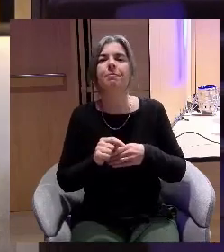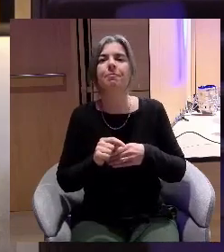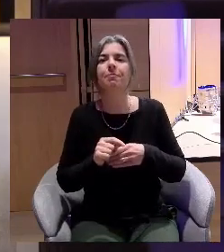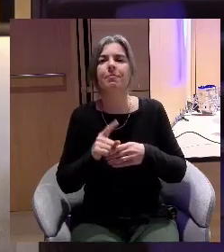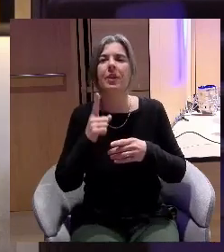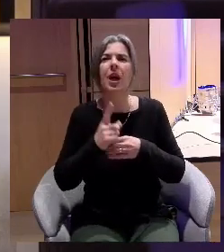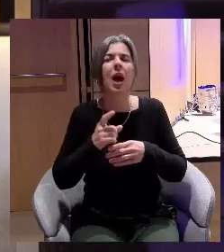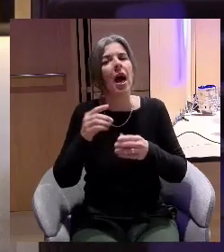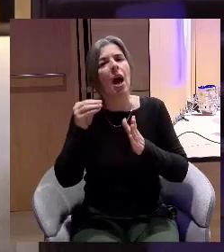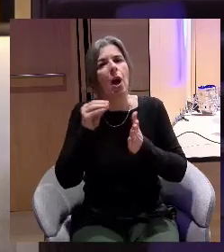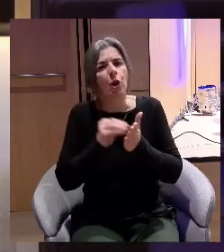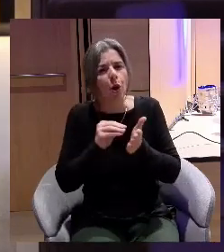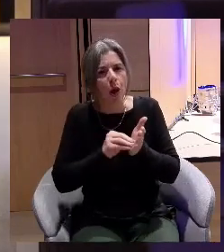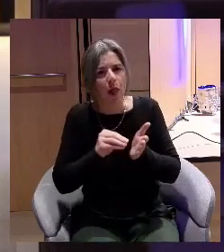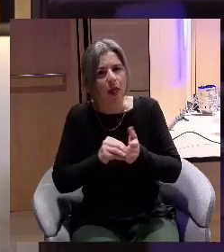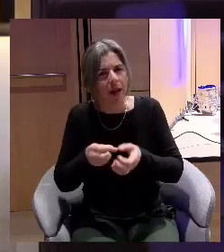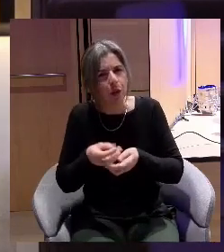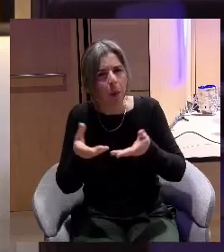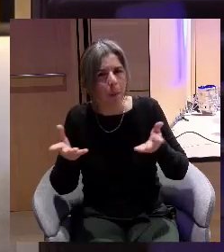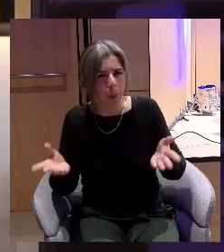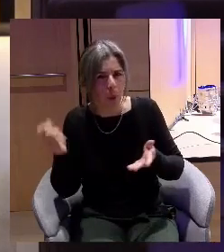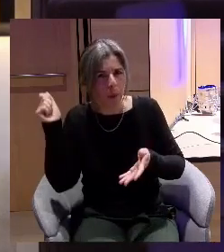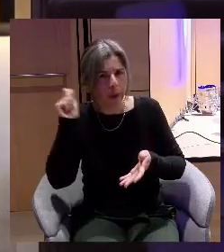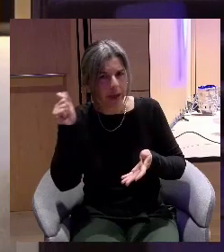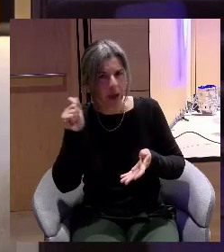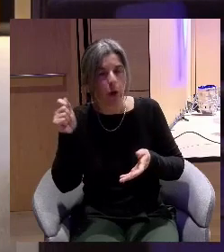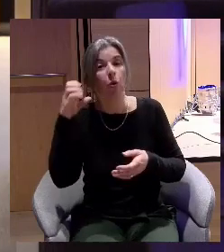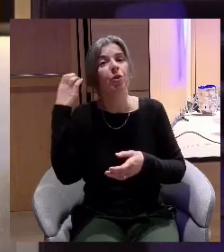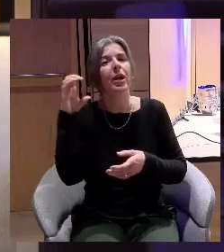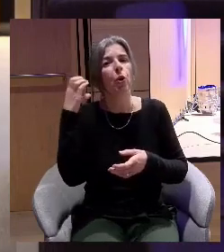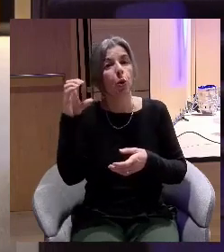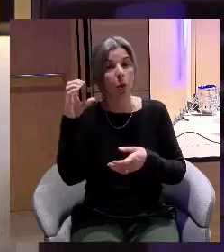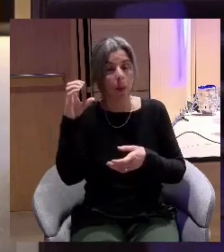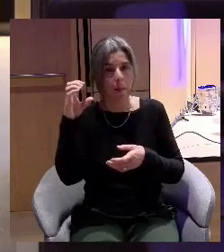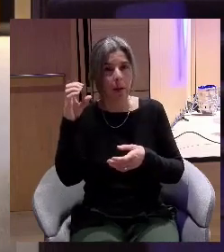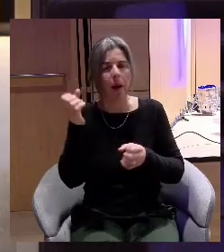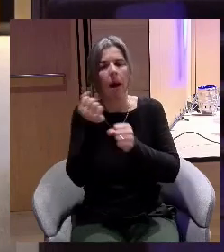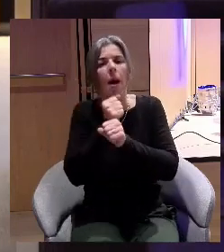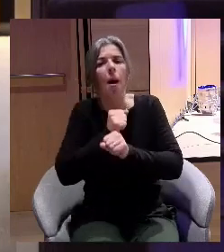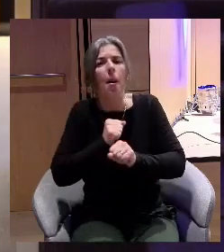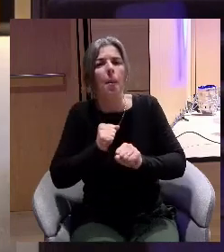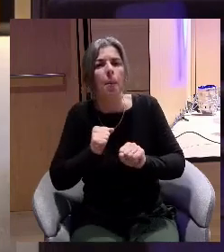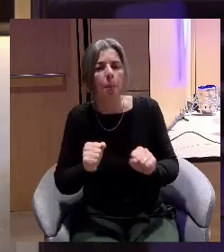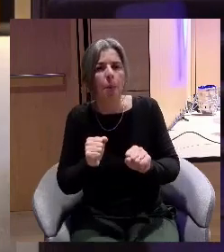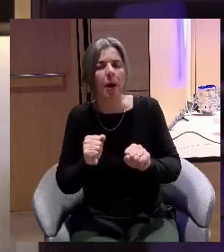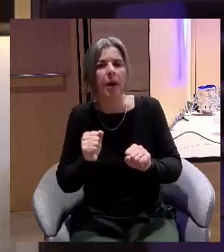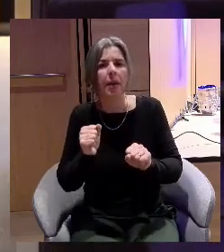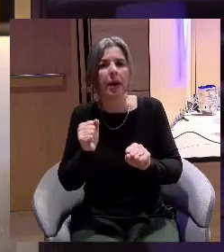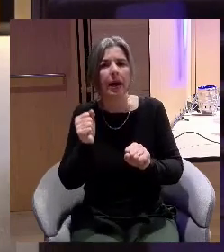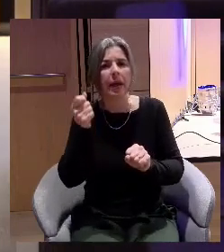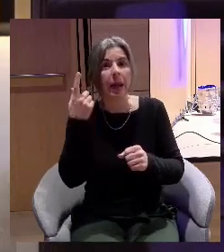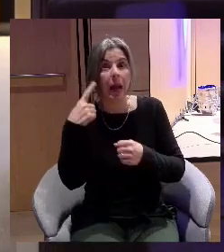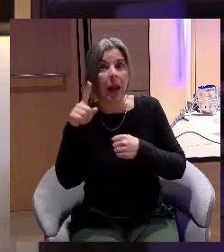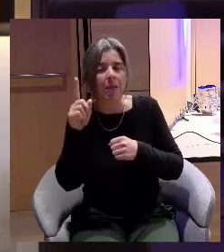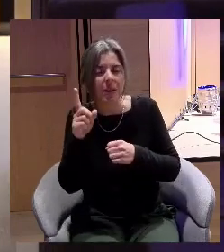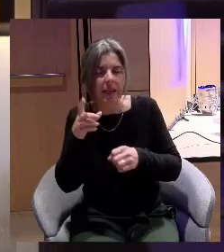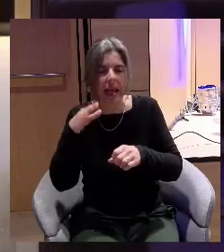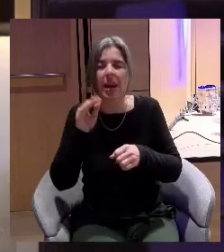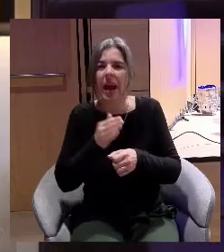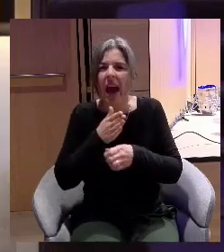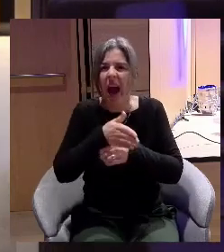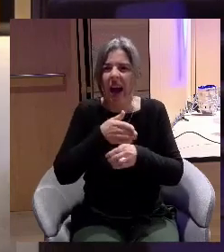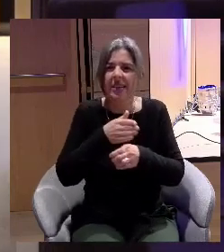si los datos públicos en Colombia hoy día permiten tener claridad y acceso y trazabilidad